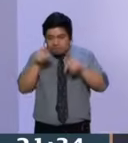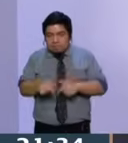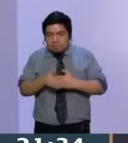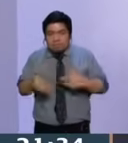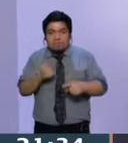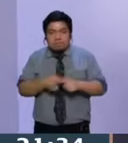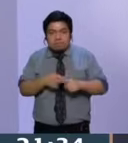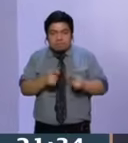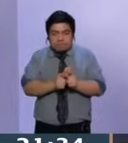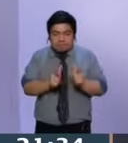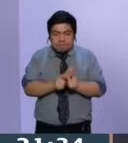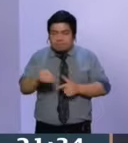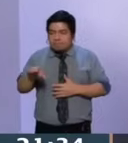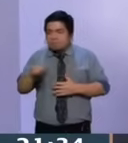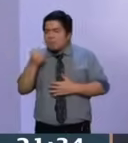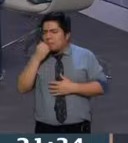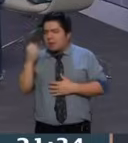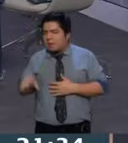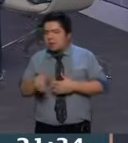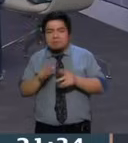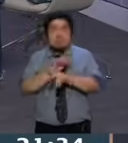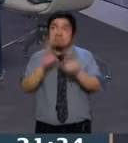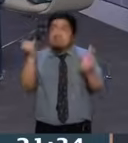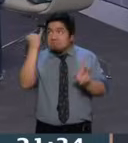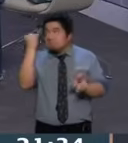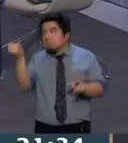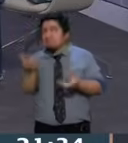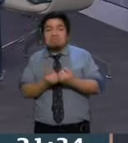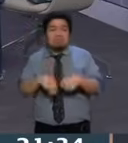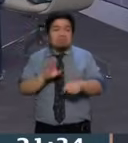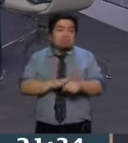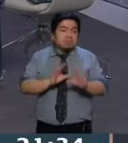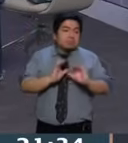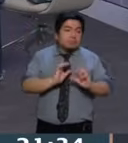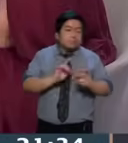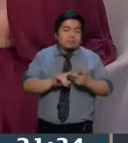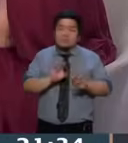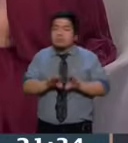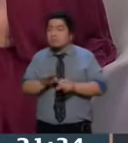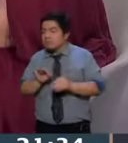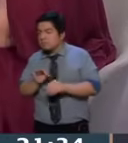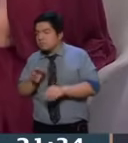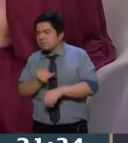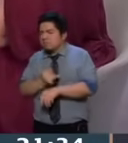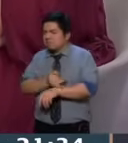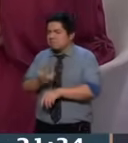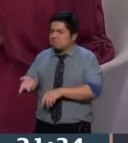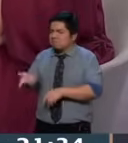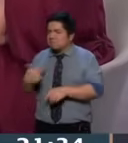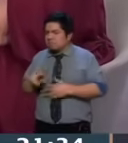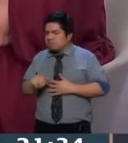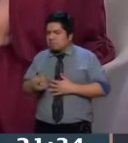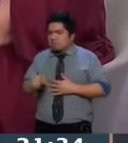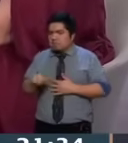Movimiento Ciudadano. Qué padre hablar del sistema de cuidados como una idea. Qué No, no padre es una hablar del idea. sistema de Está cuidados haciendo como una realidad en Iztapalapa. No, Y lo las sabes. utopías